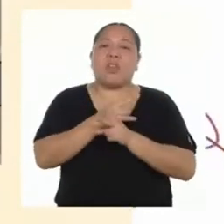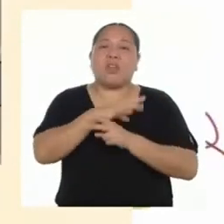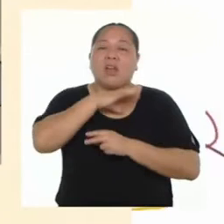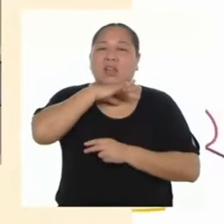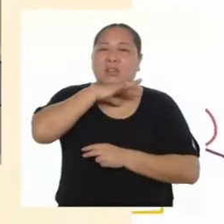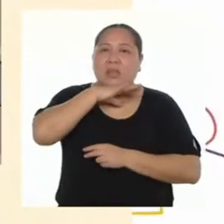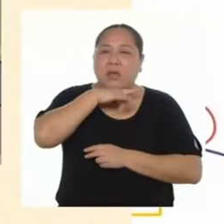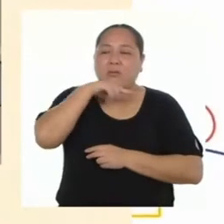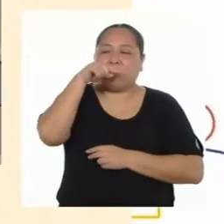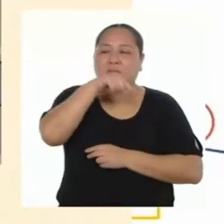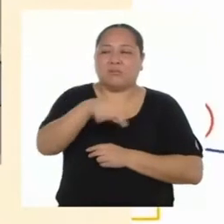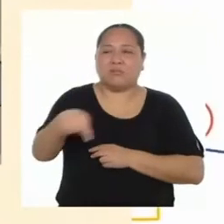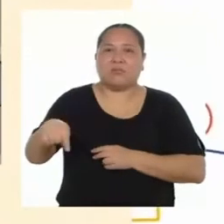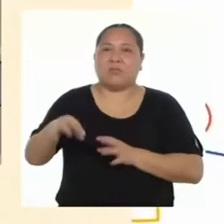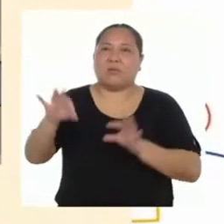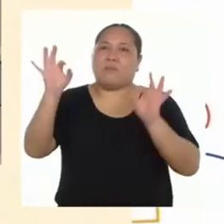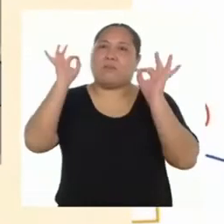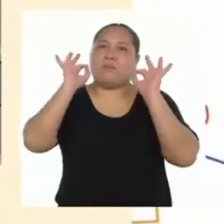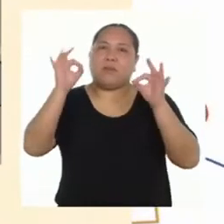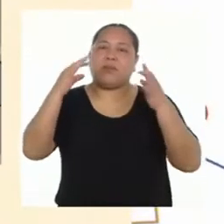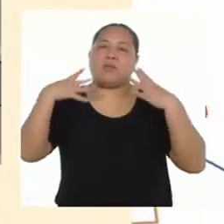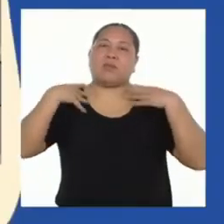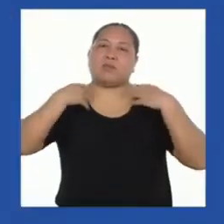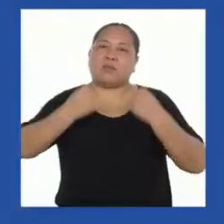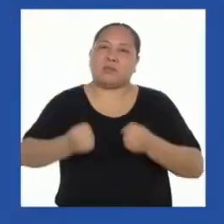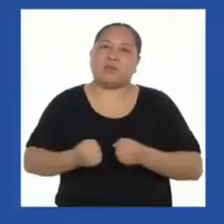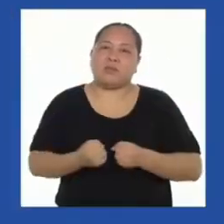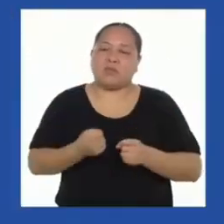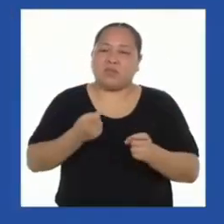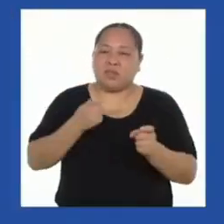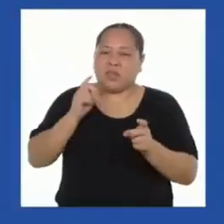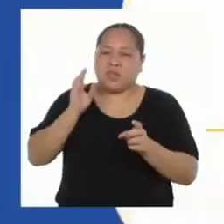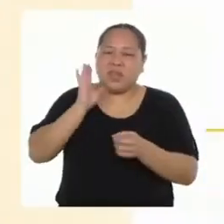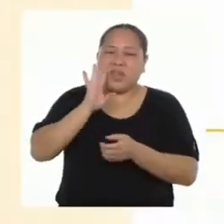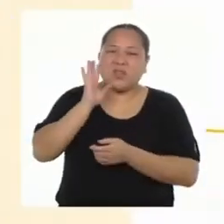en riesgo la salud y contaminan el ambiente.